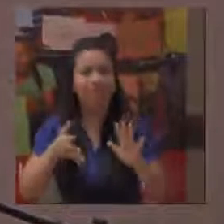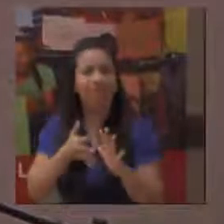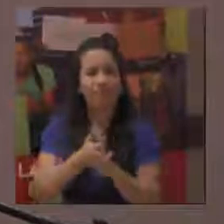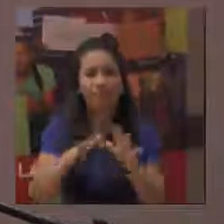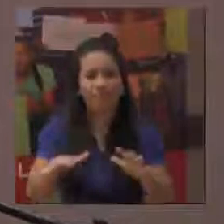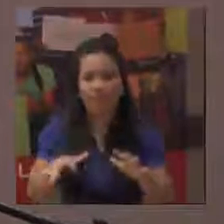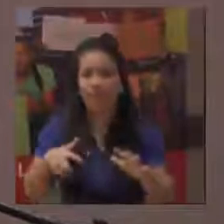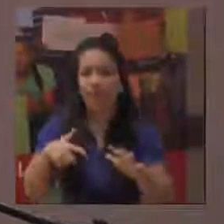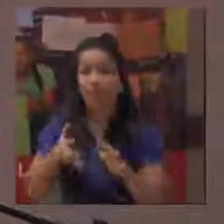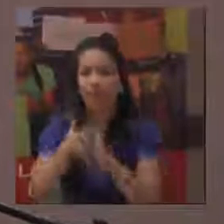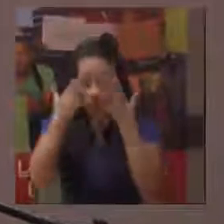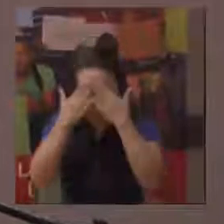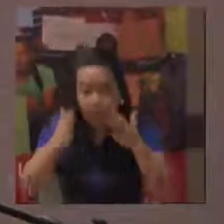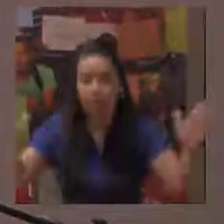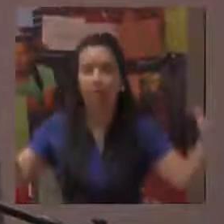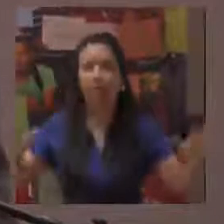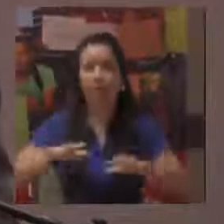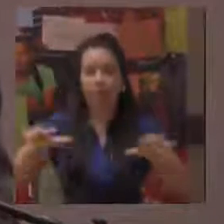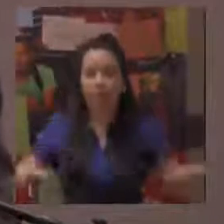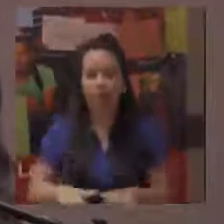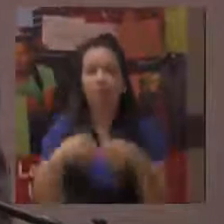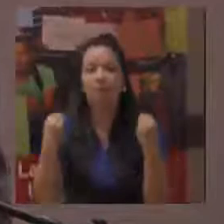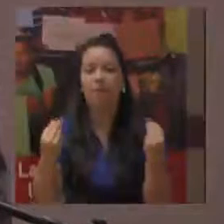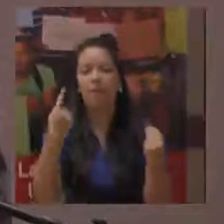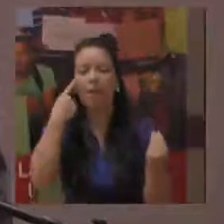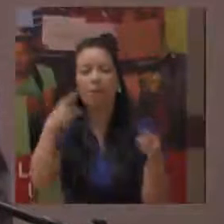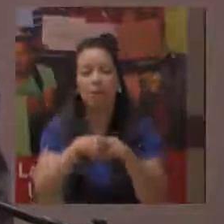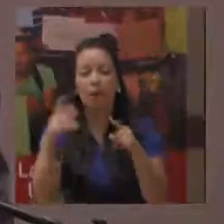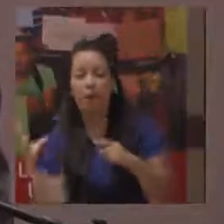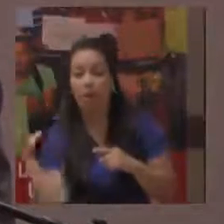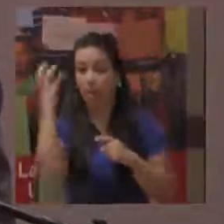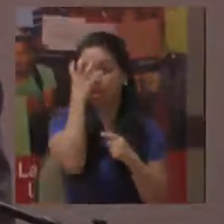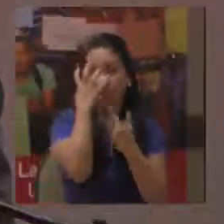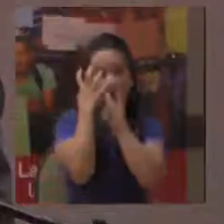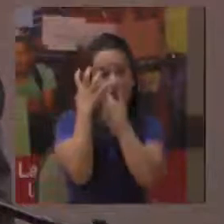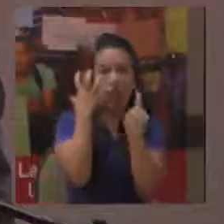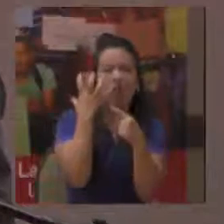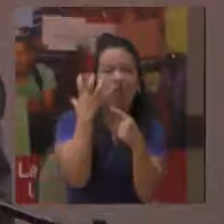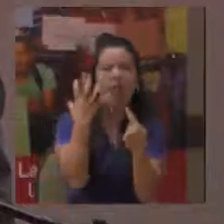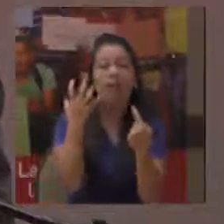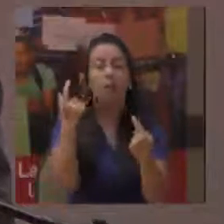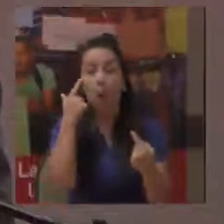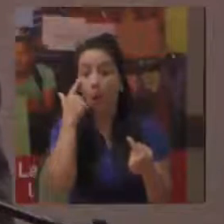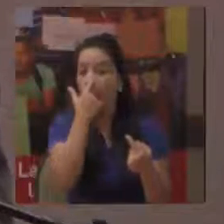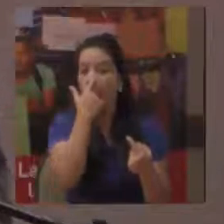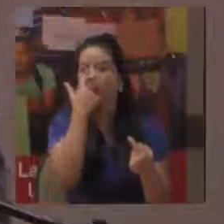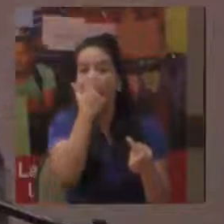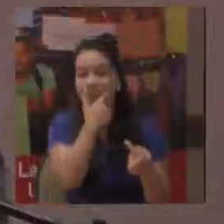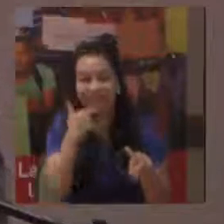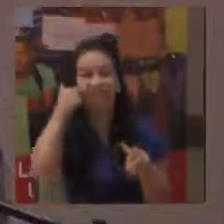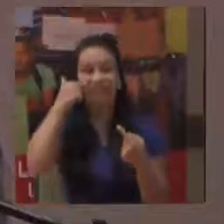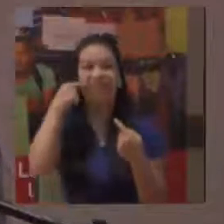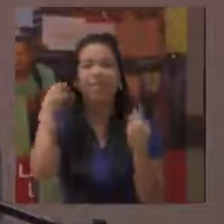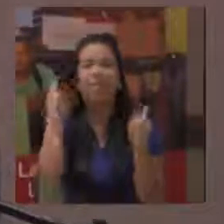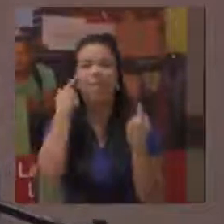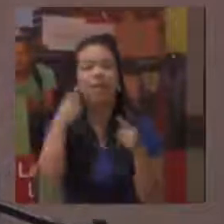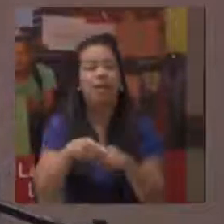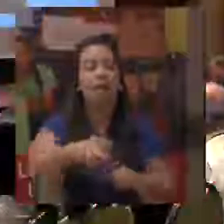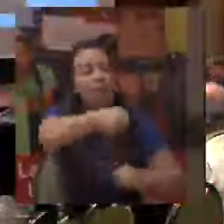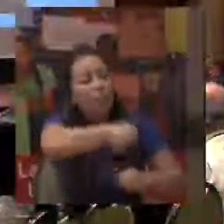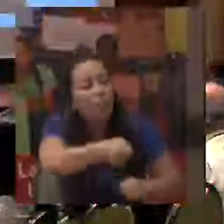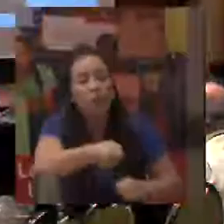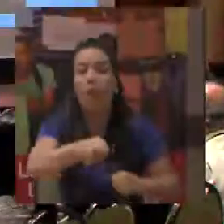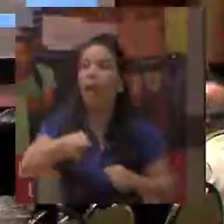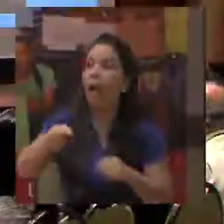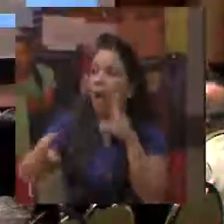Colombia, ponerle rostro a este fenómeno de la reintegración en Colombia, lo que nos permitió de muchas maneras que la gente esté viendo